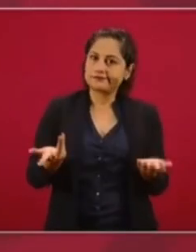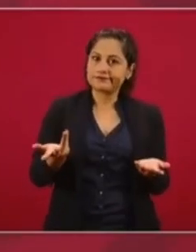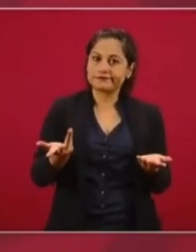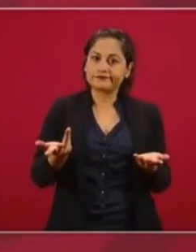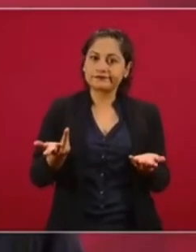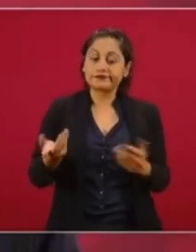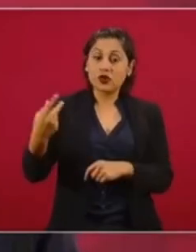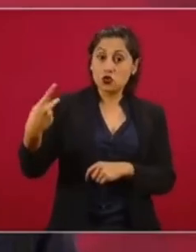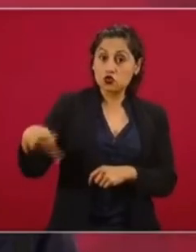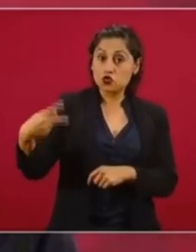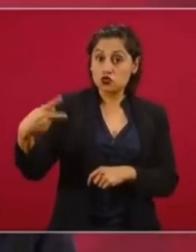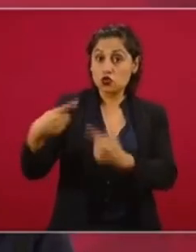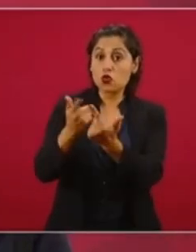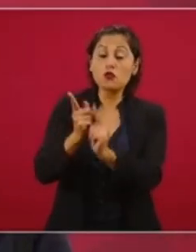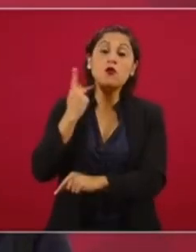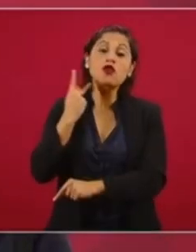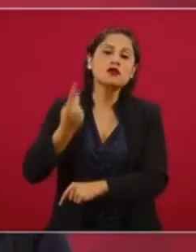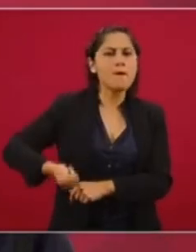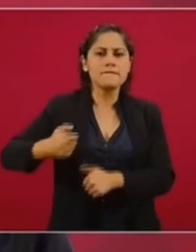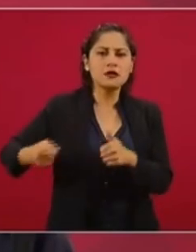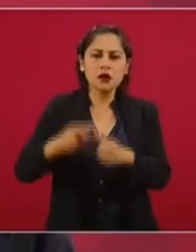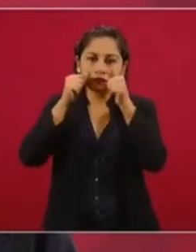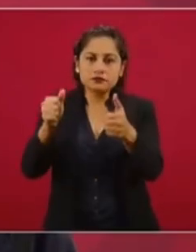puso por delante interés partidista